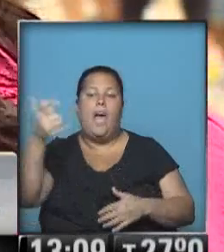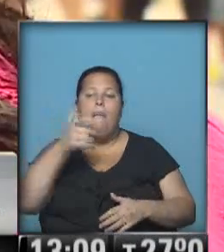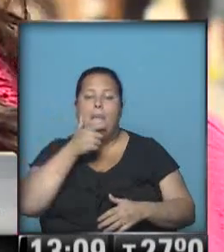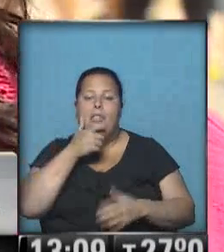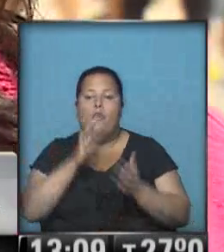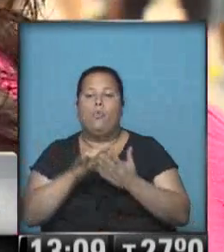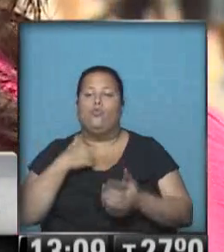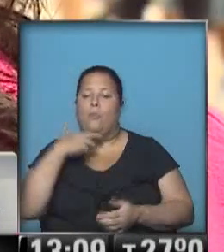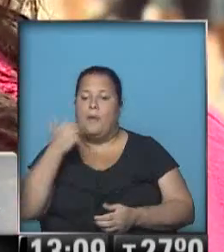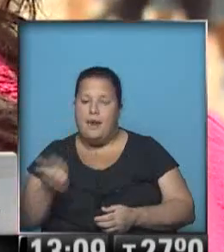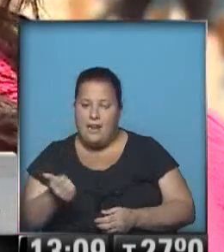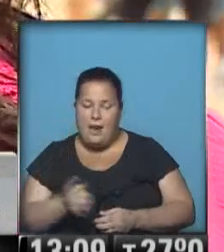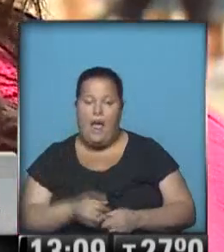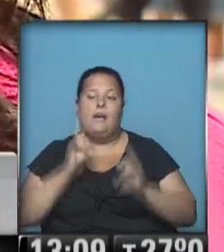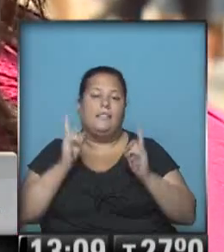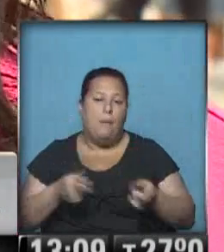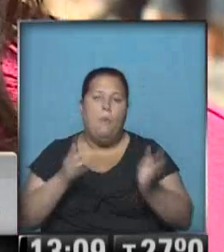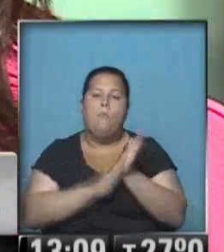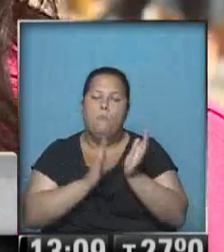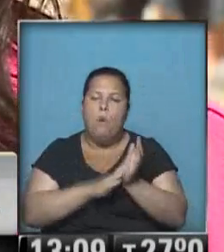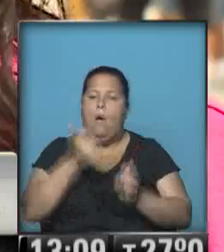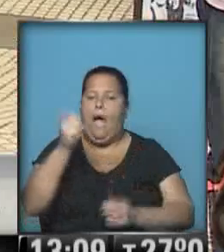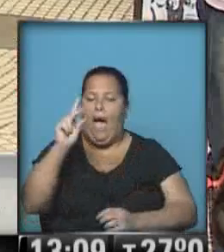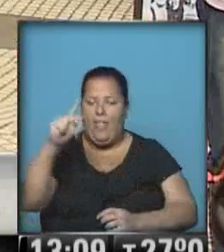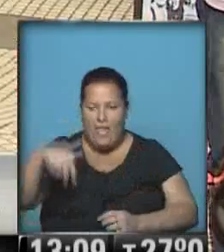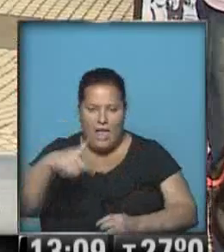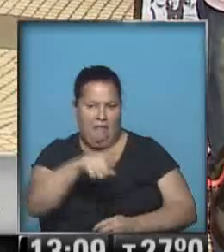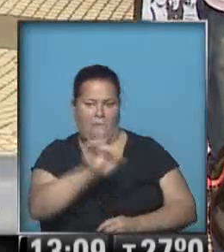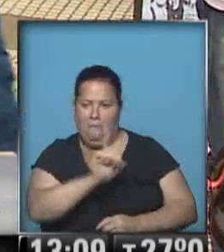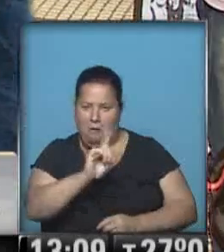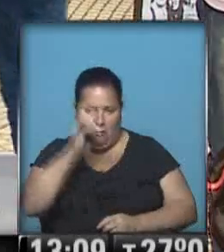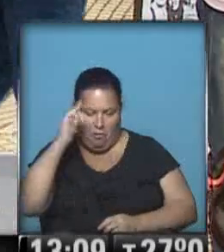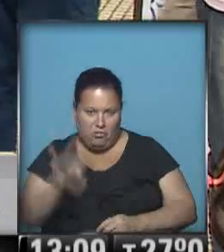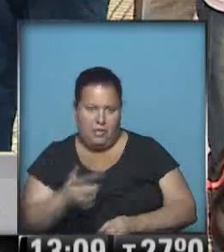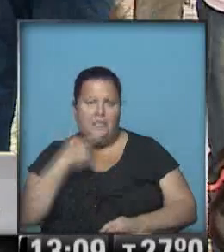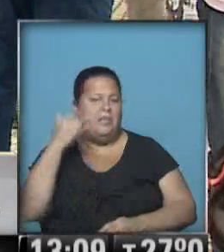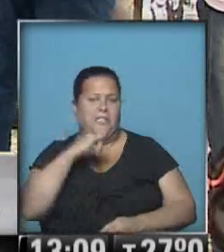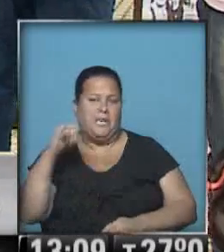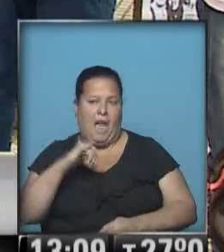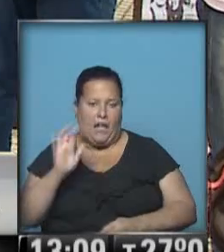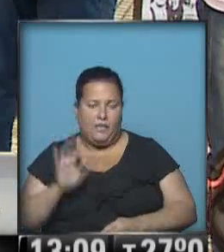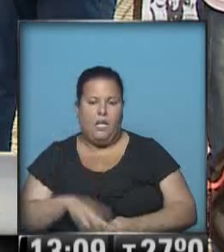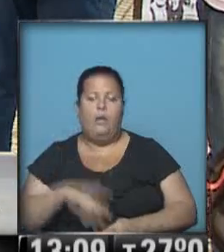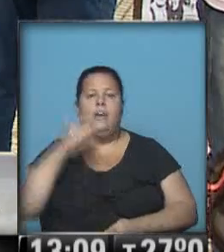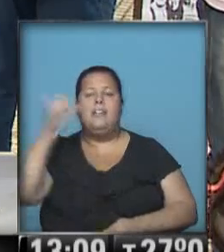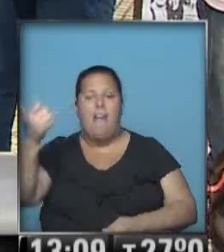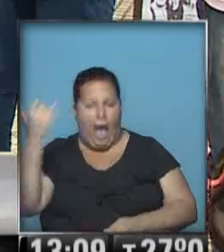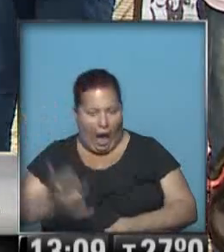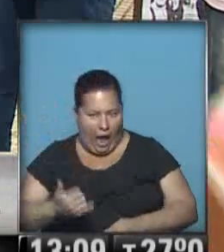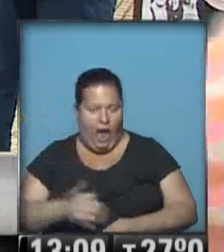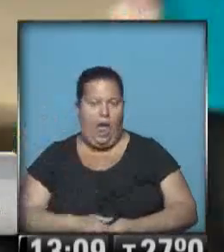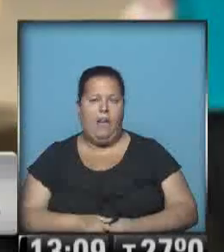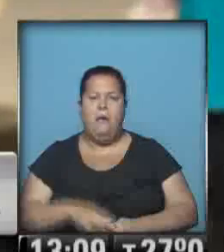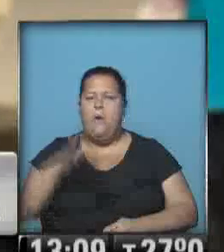mi hija. Aparte hay pruebas de ADN, que ellos no son, salió negativo, las llamadas están,